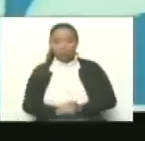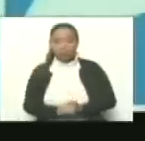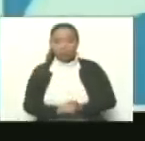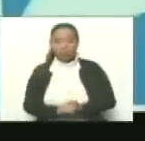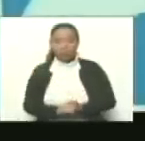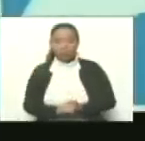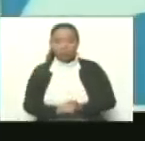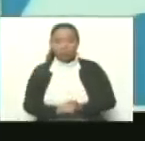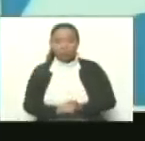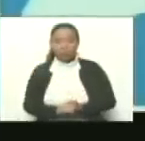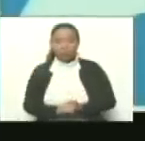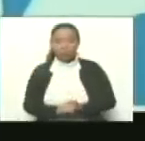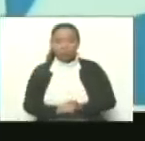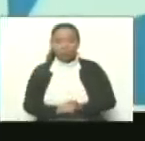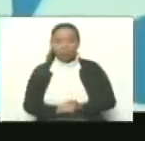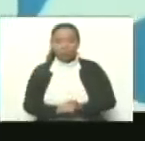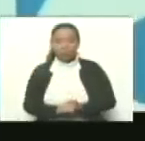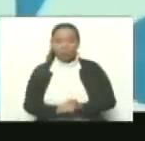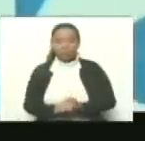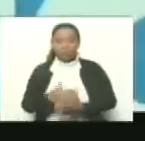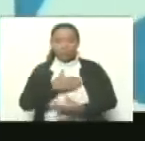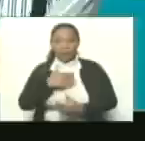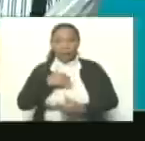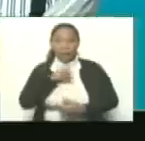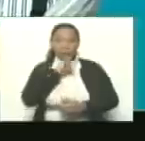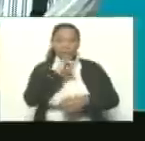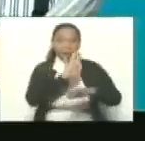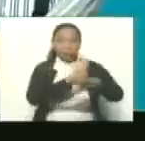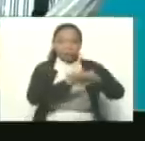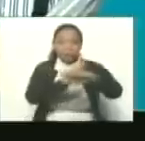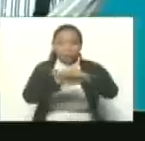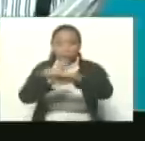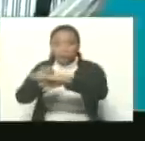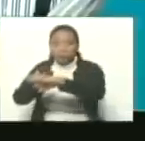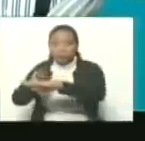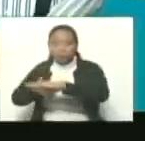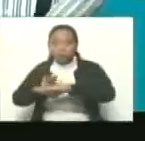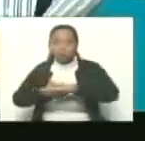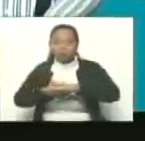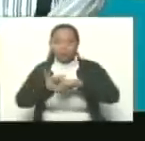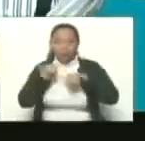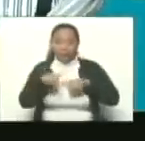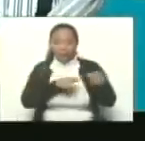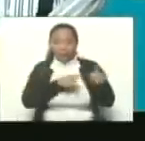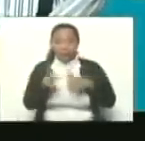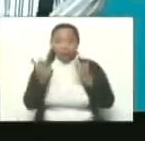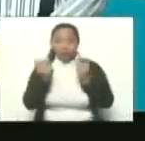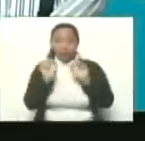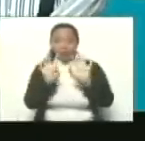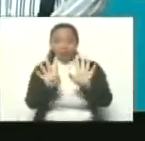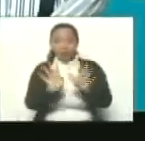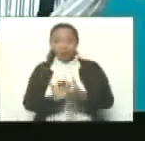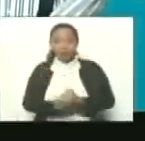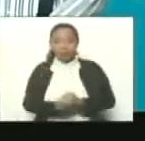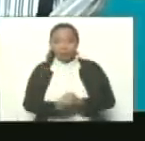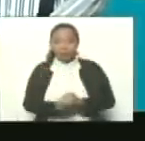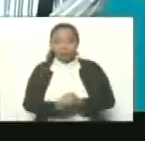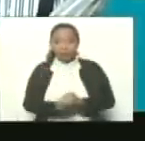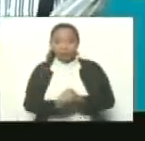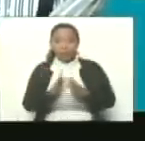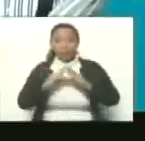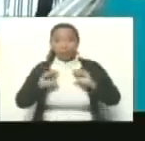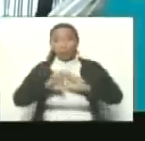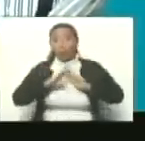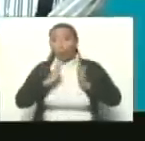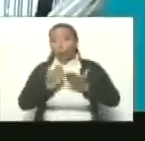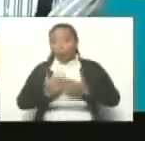Quiero dar la noticia, la primicia, de que a partir de este programa número 9, todo el mundo